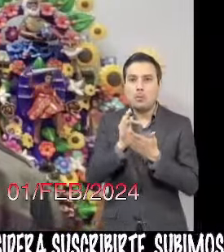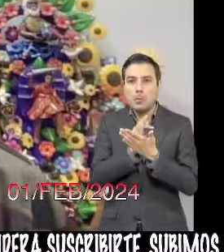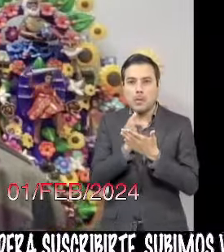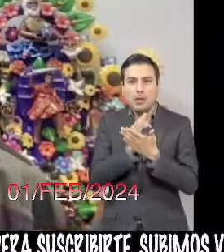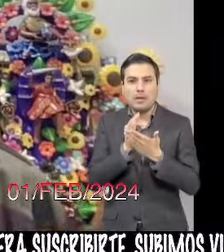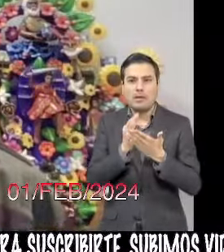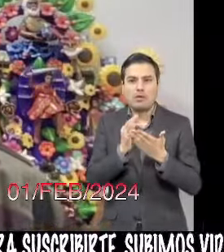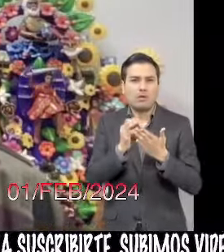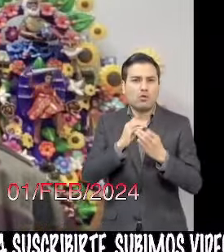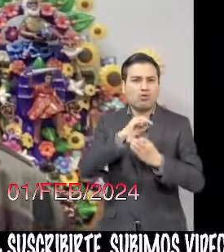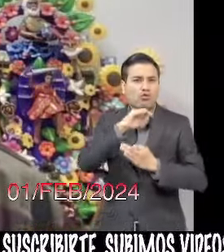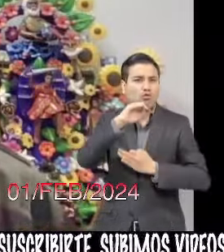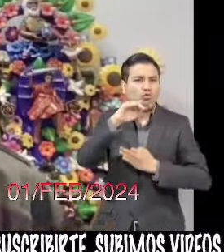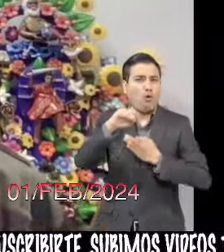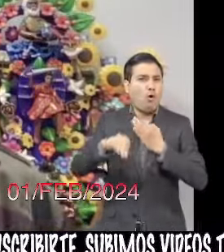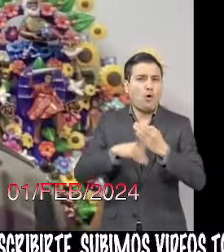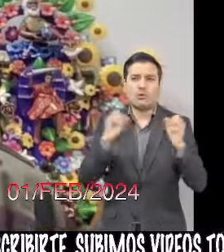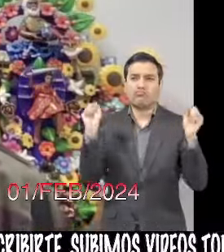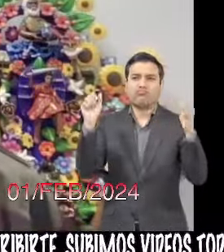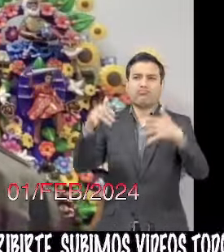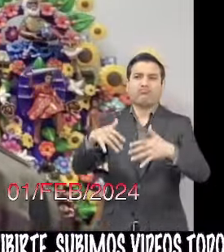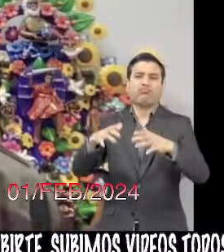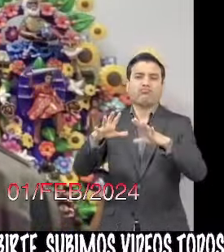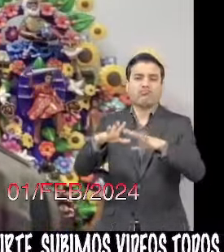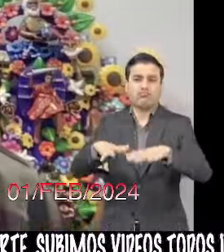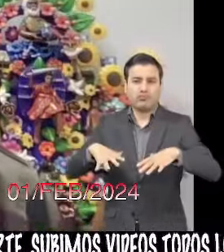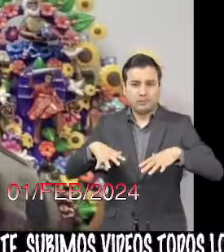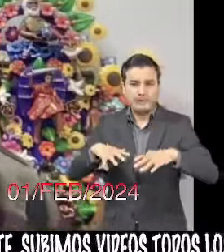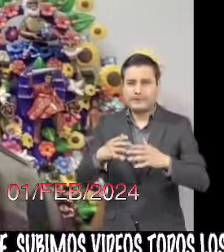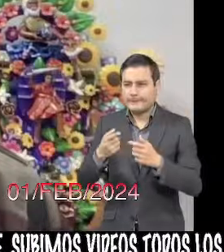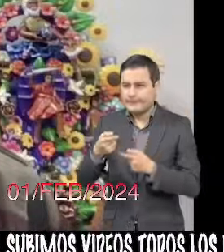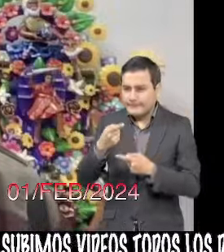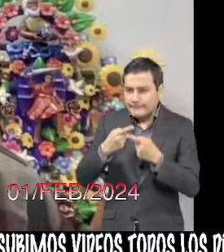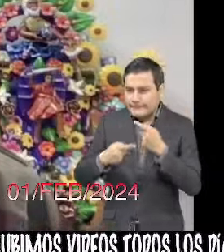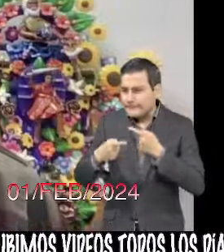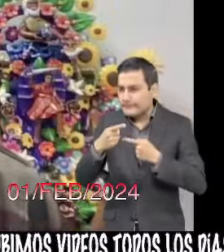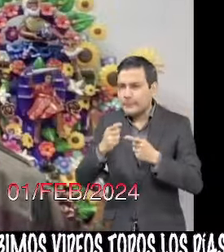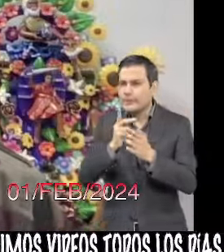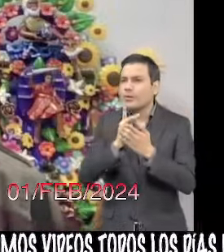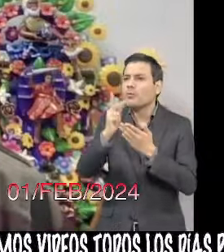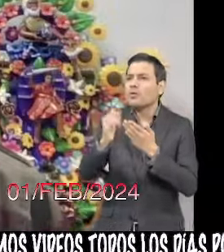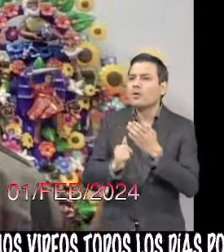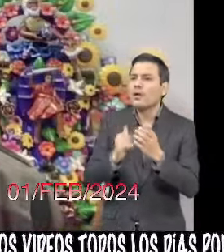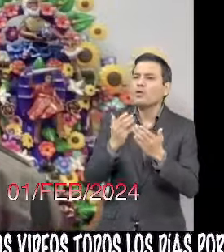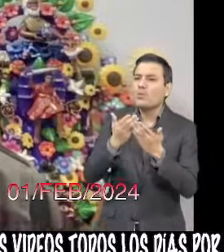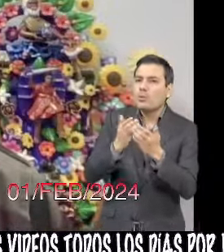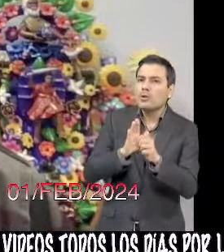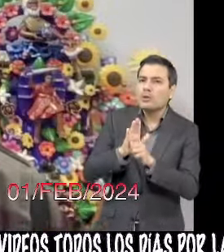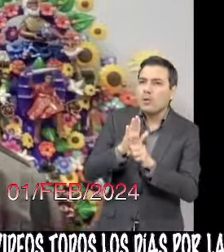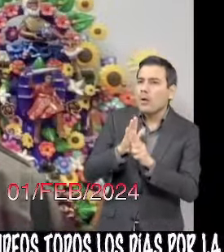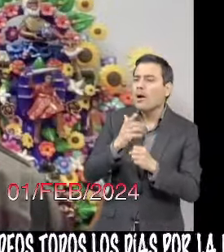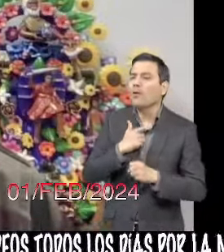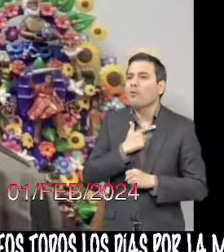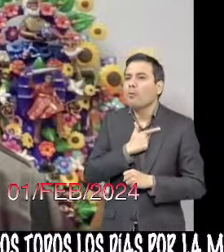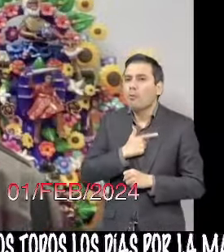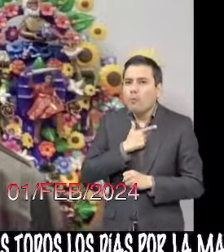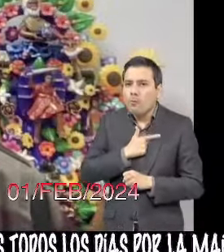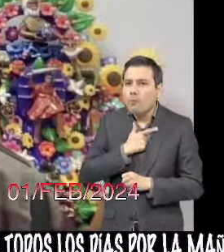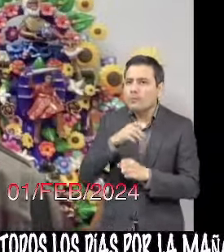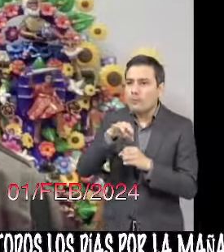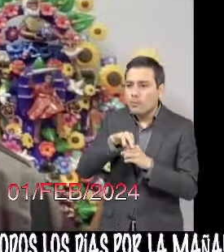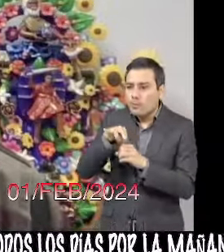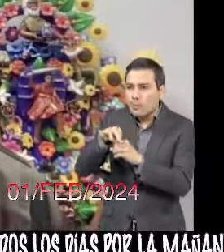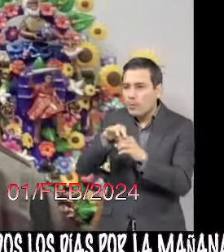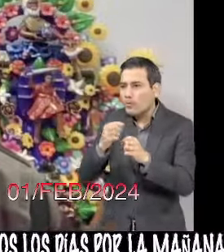participaron en asambleas y votaron por los proyectos, por las propuestas que se están consignando